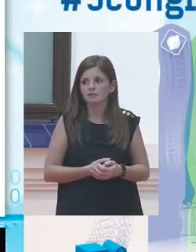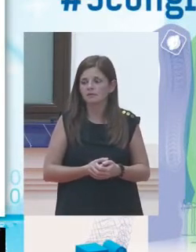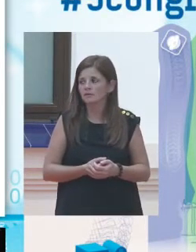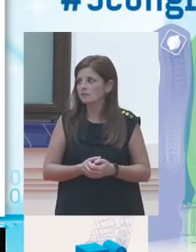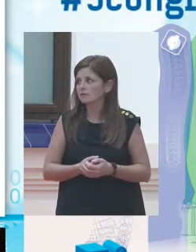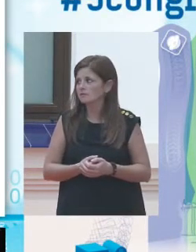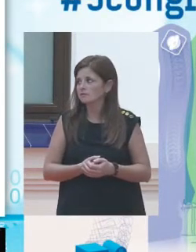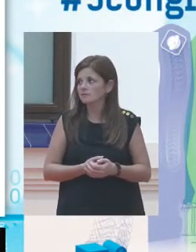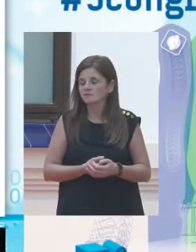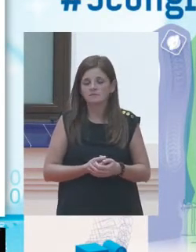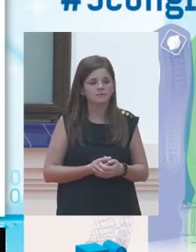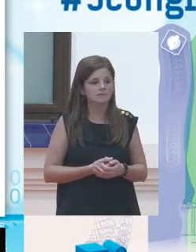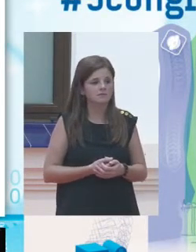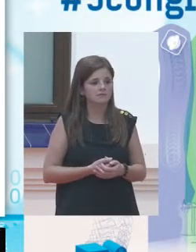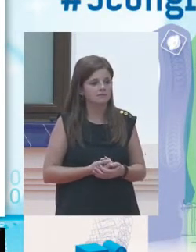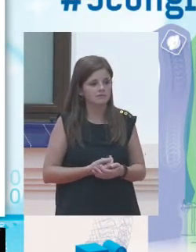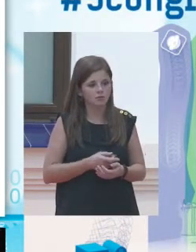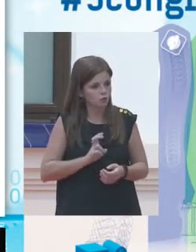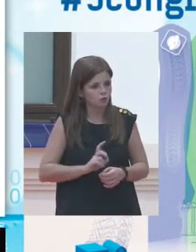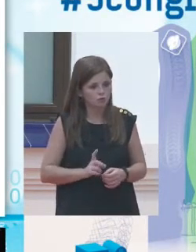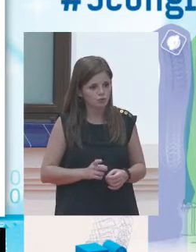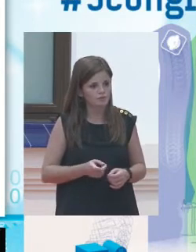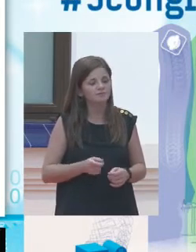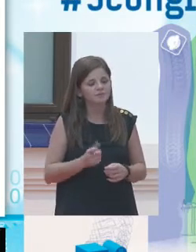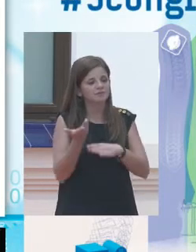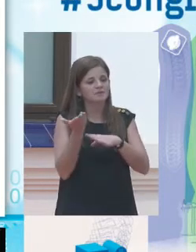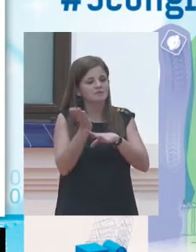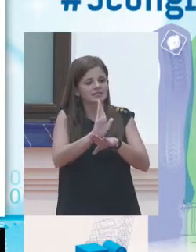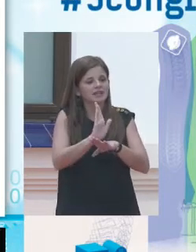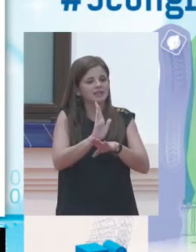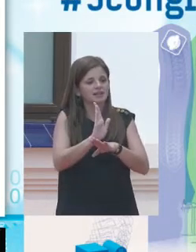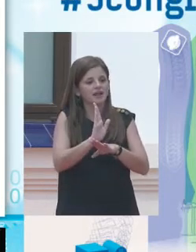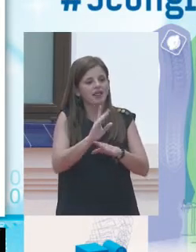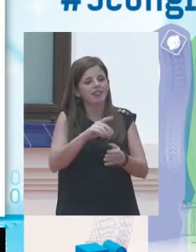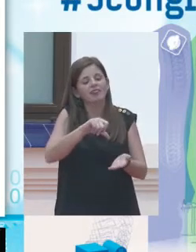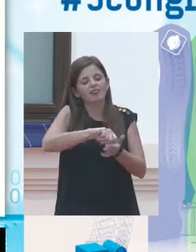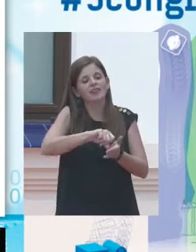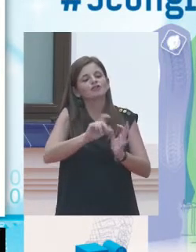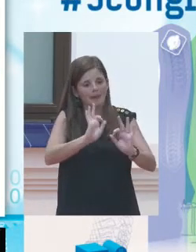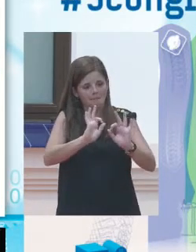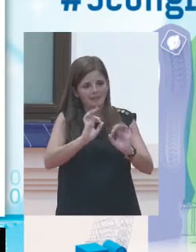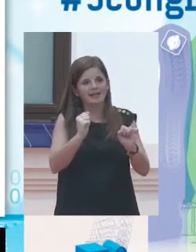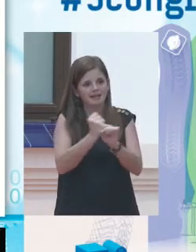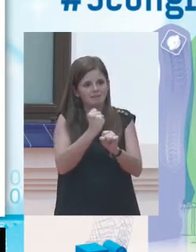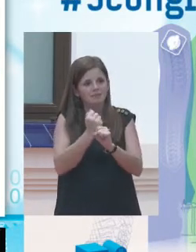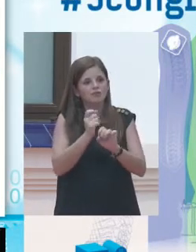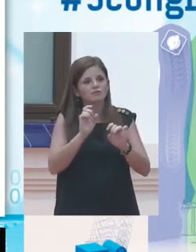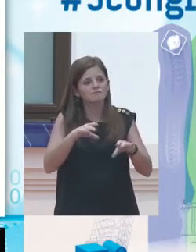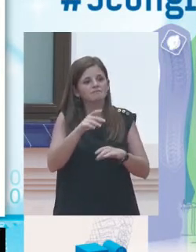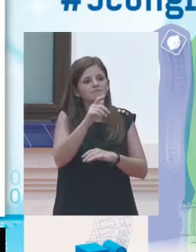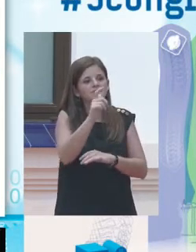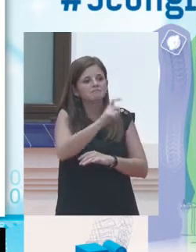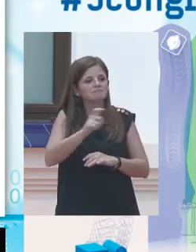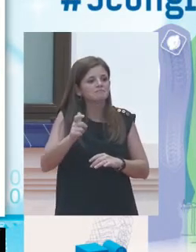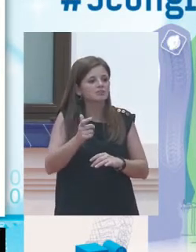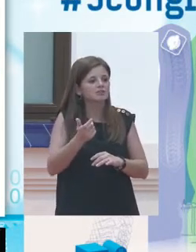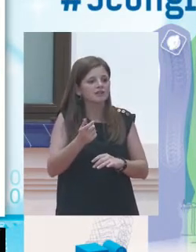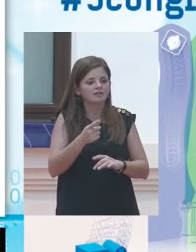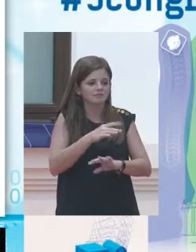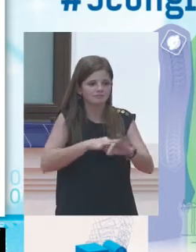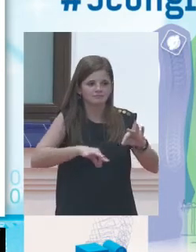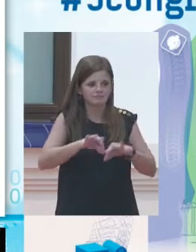especial de empleo en el que más del 80% de las personas que están contratadas son personas con un alto grado de discapacidad, son